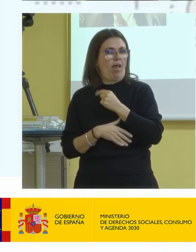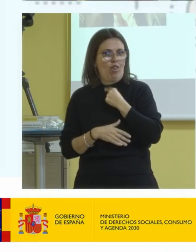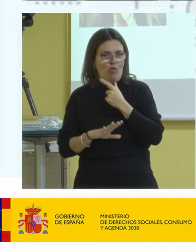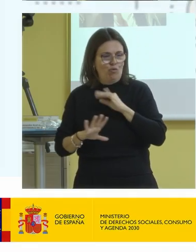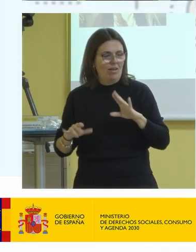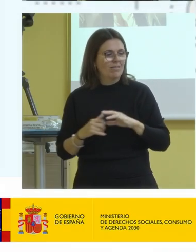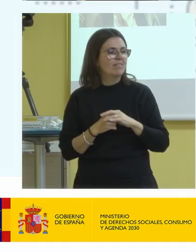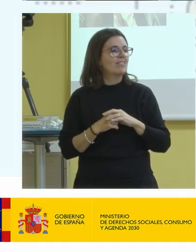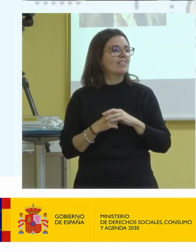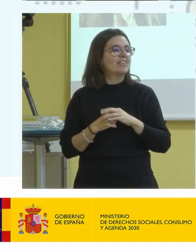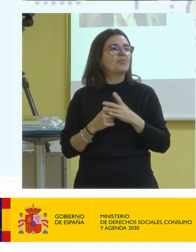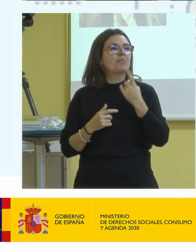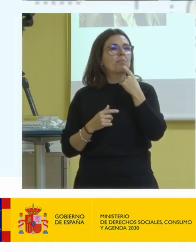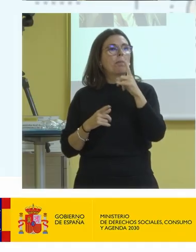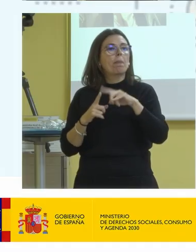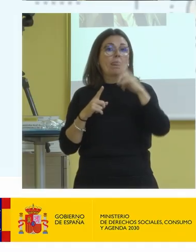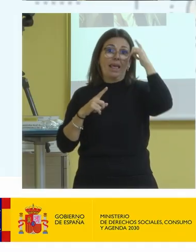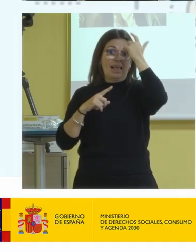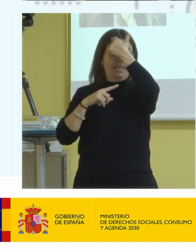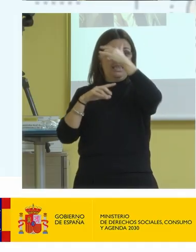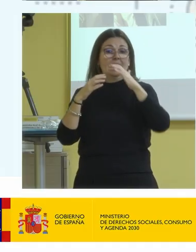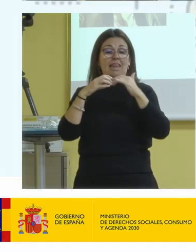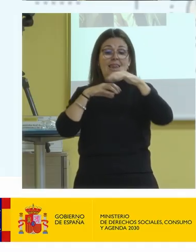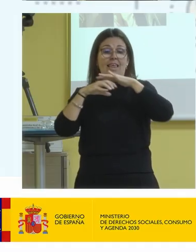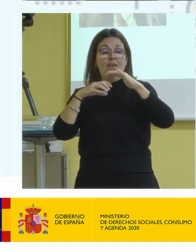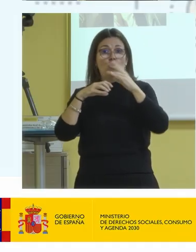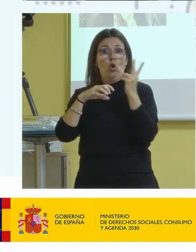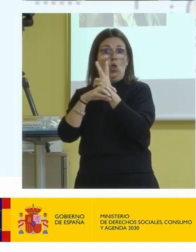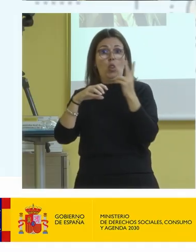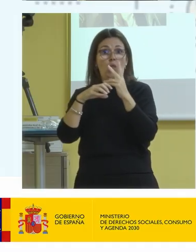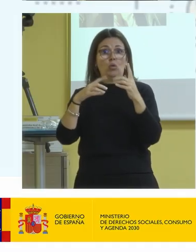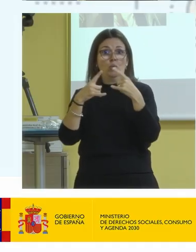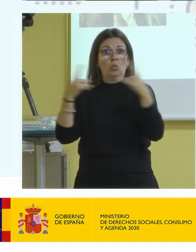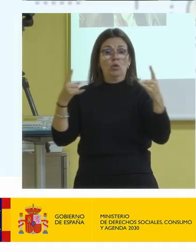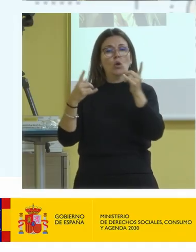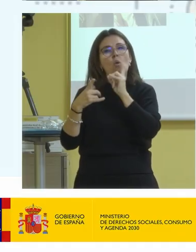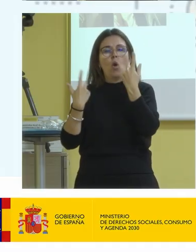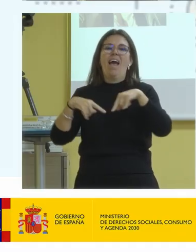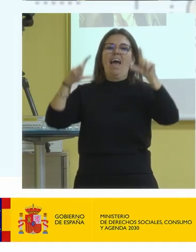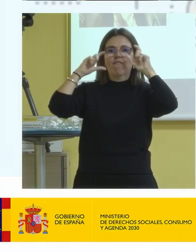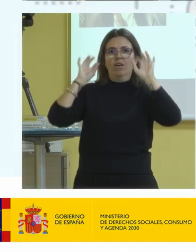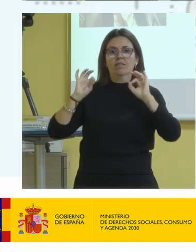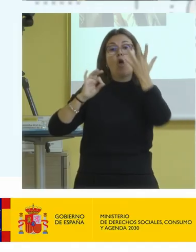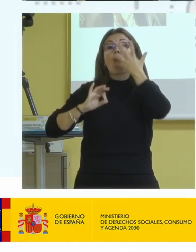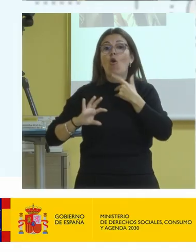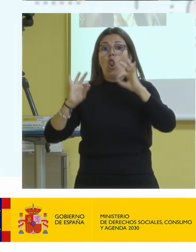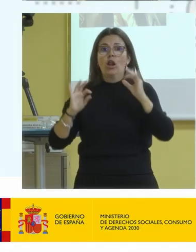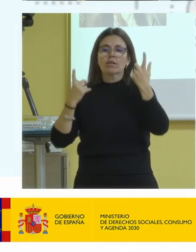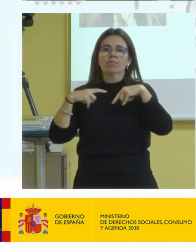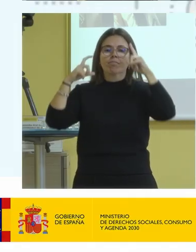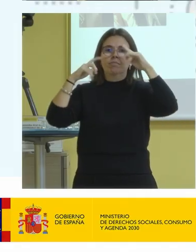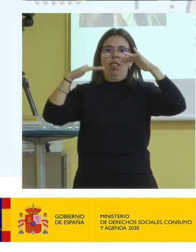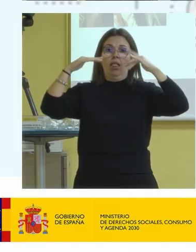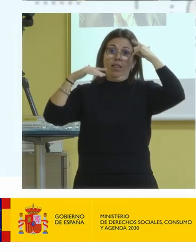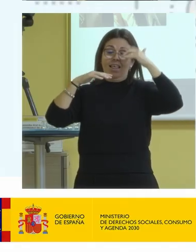graciosa que sincroniza los hemisferios cerebrales, ¿vale? La terapia se basa en unas gafas que te las pones de colores y te